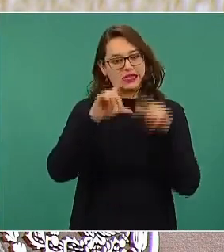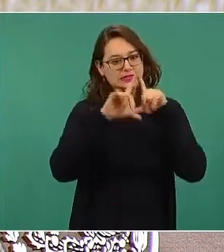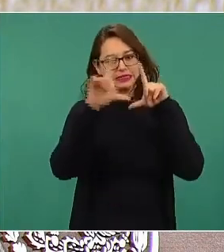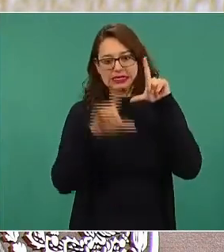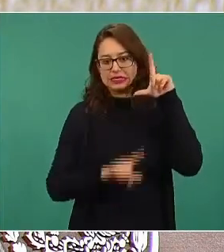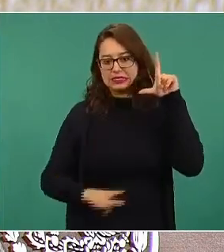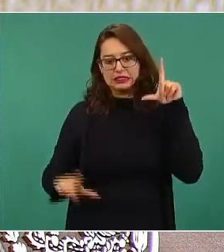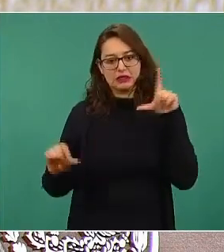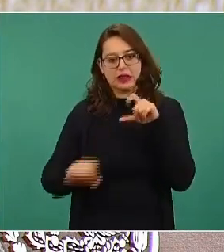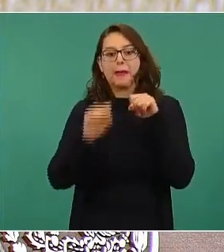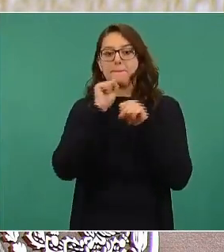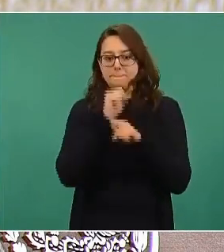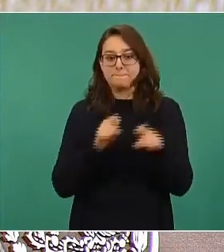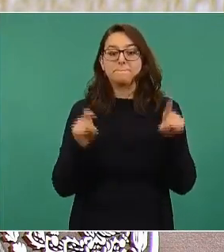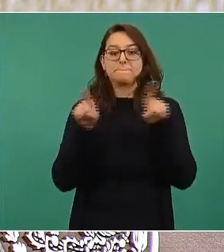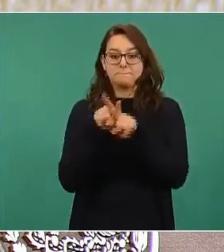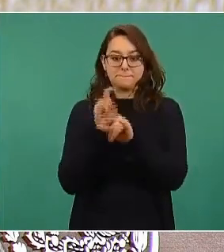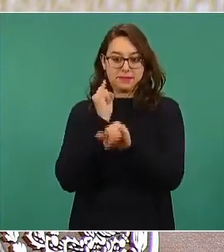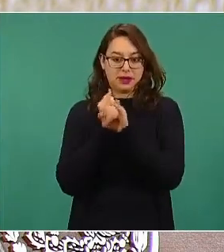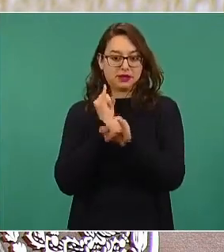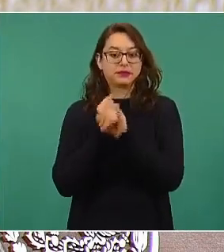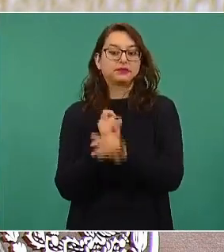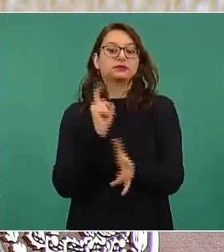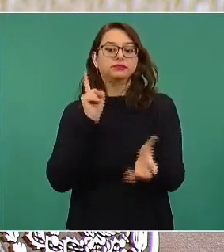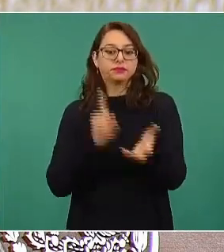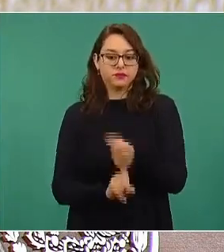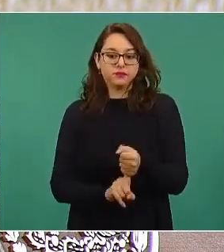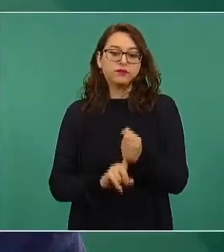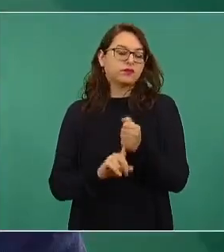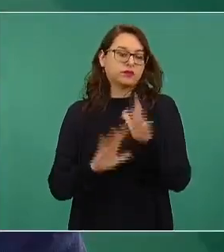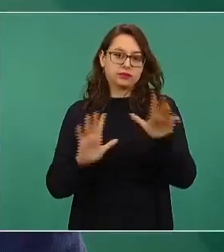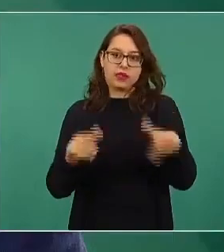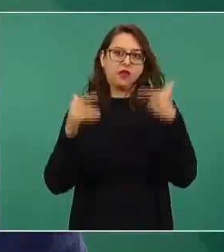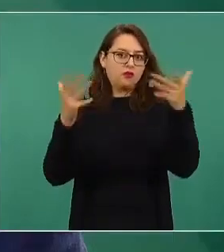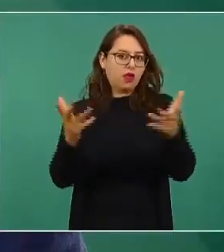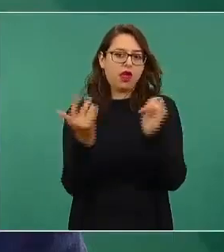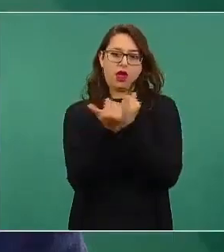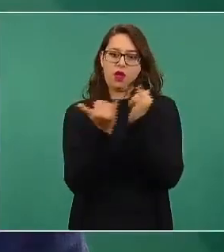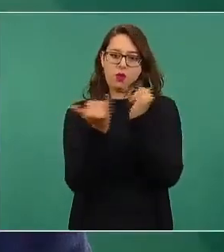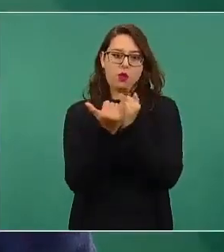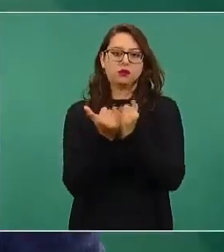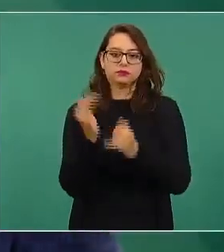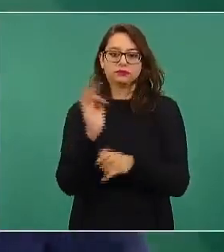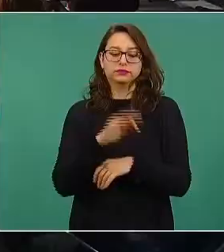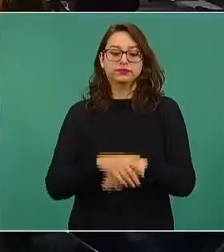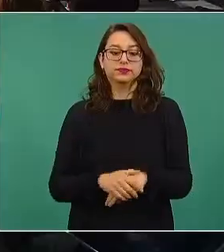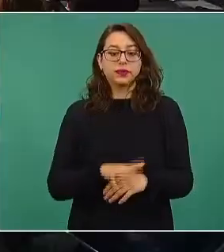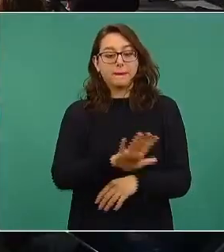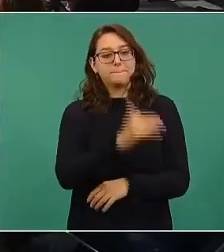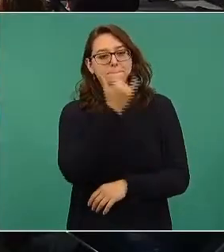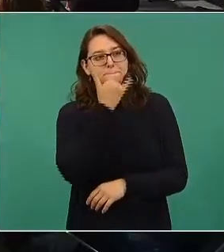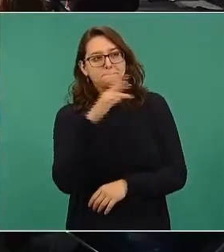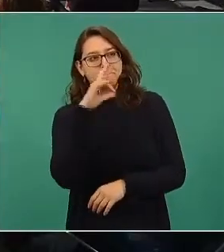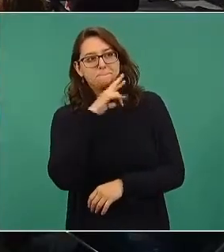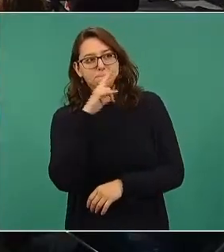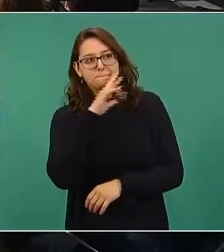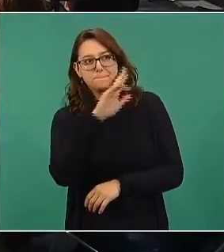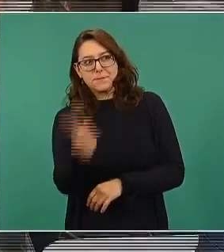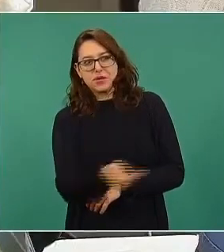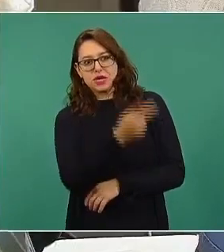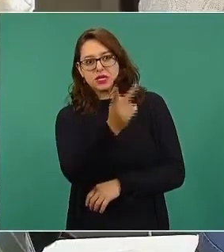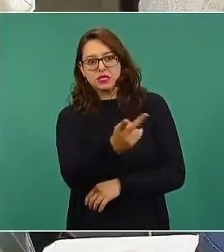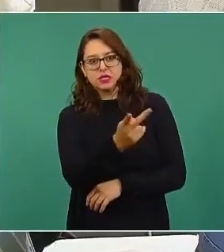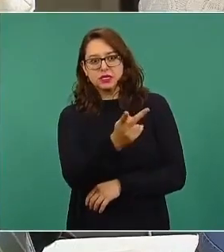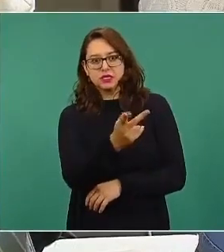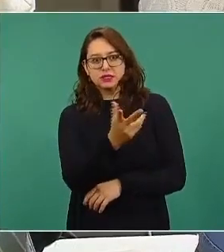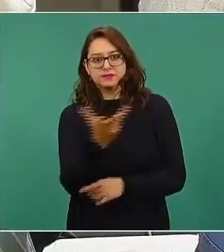también fue en el comercio electrónico como en las tiendas físicamente. Rápidamente, ¿no ha habido por ahí de que